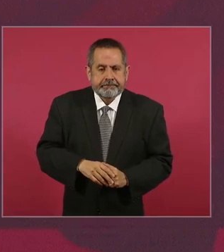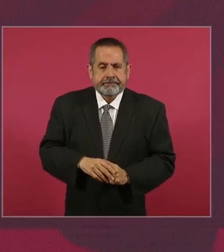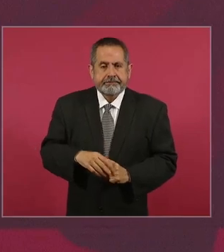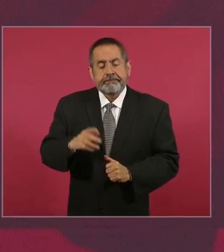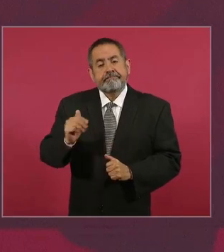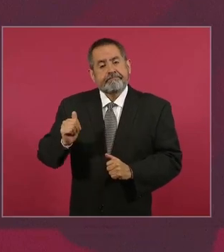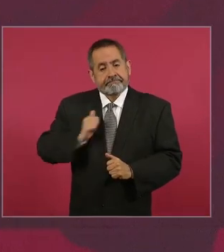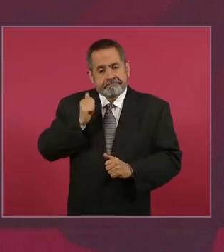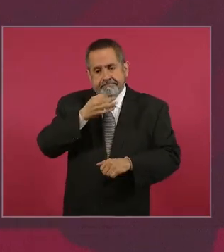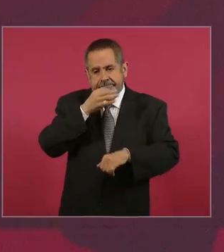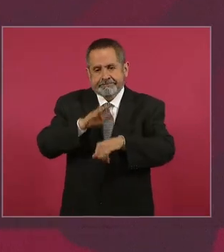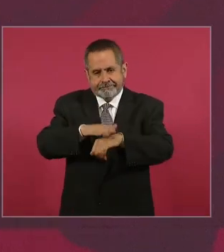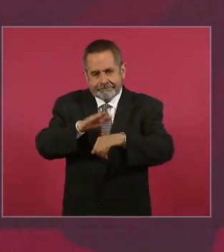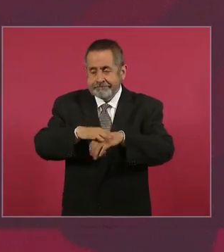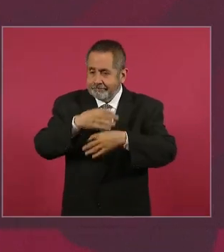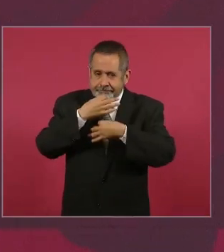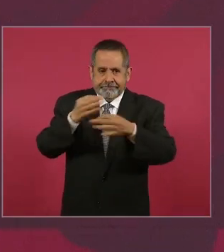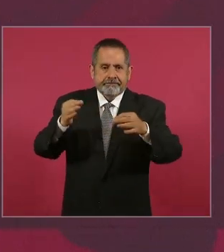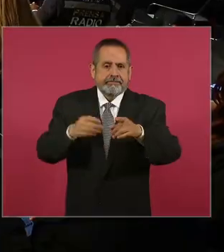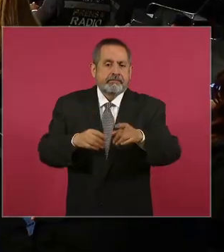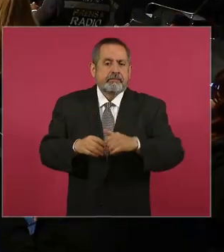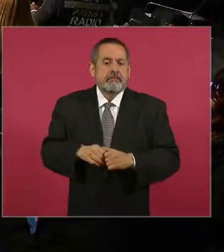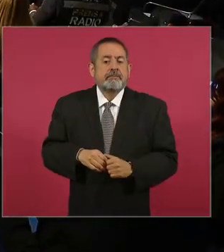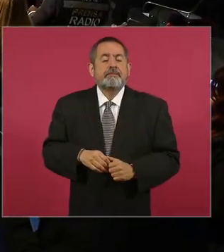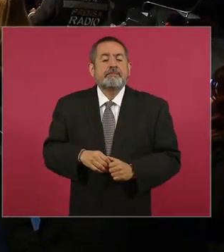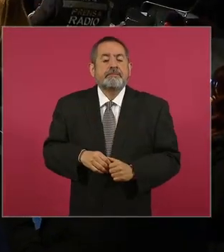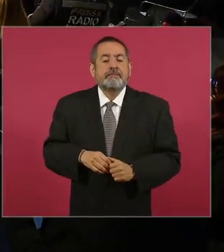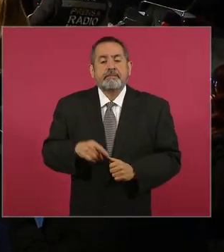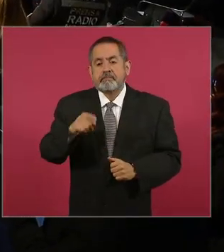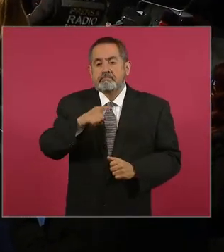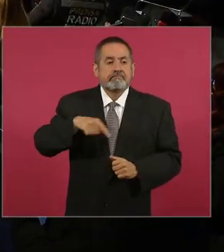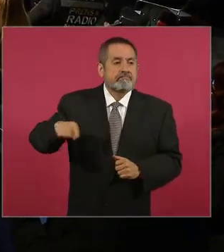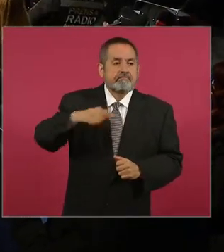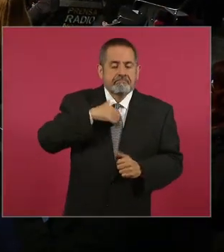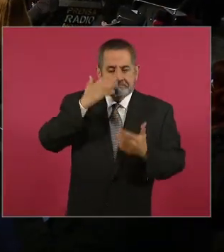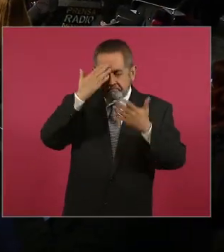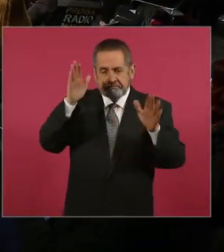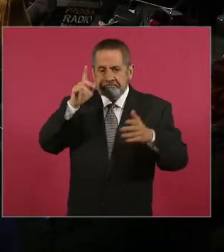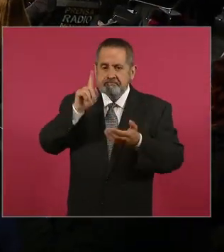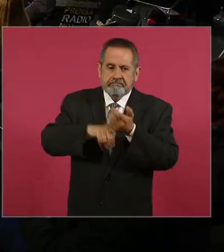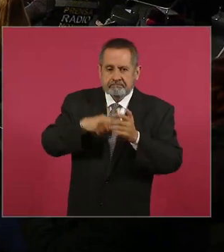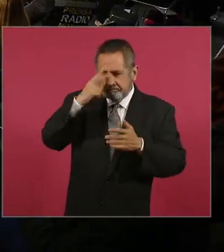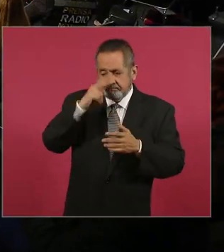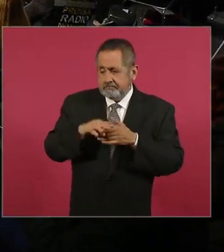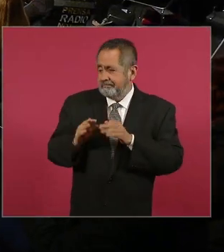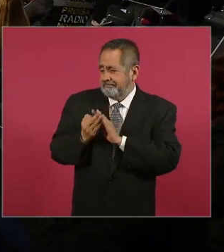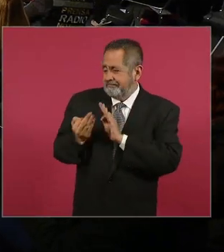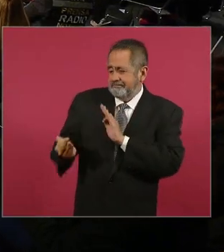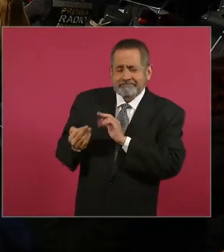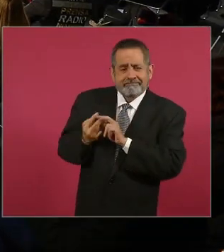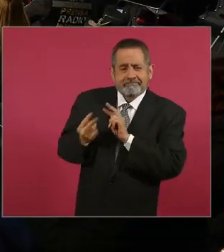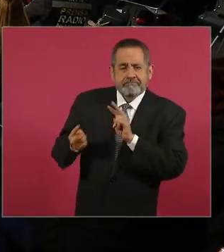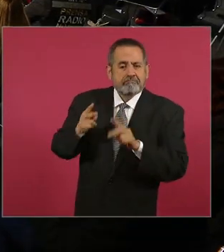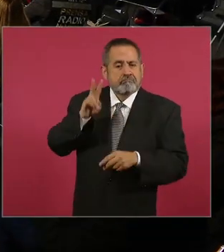aprovecho también para decirlo porque esto no se conoce en México, aunque somos vecinos,